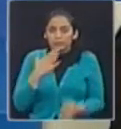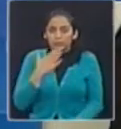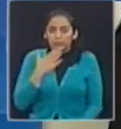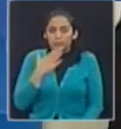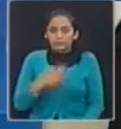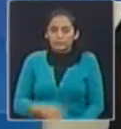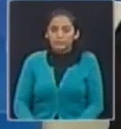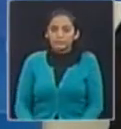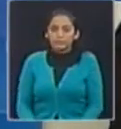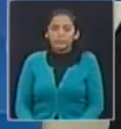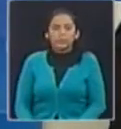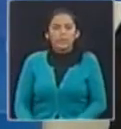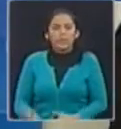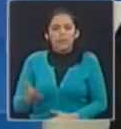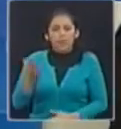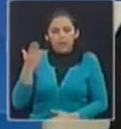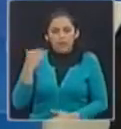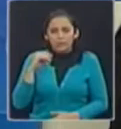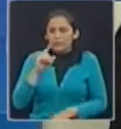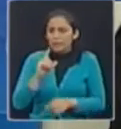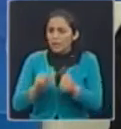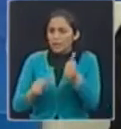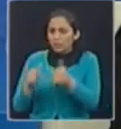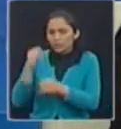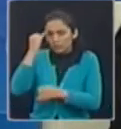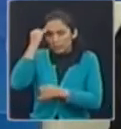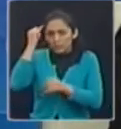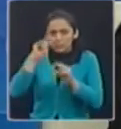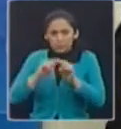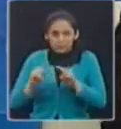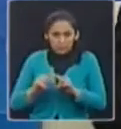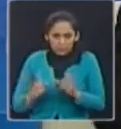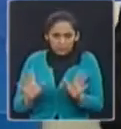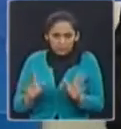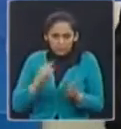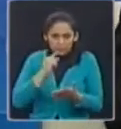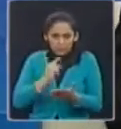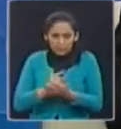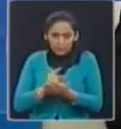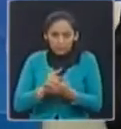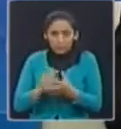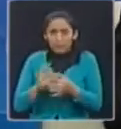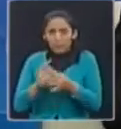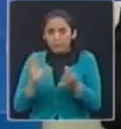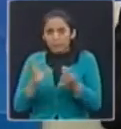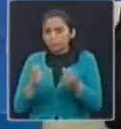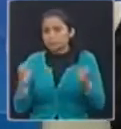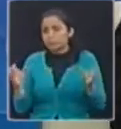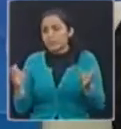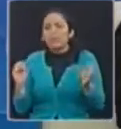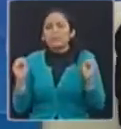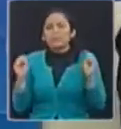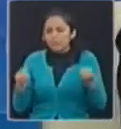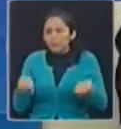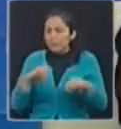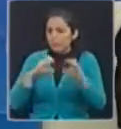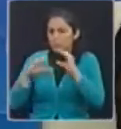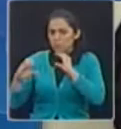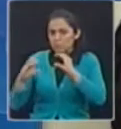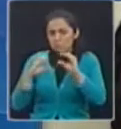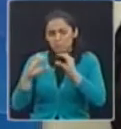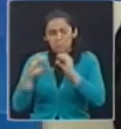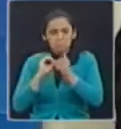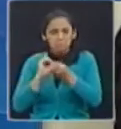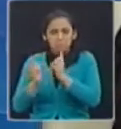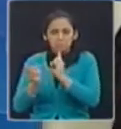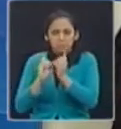principio, pero siempre queda una oportunidad de conversar y dialogar sobre los temas que pueden ser importantes para los ecuatorianos que están